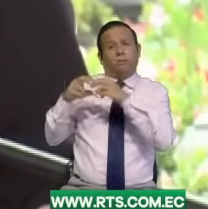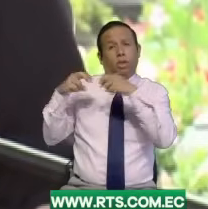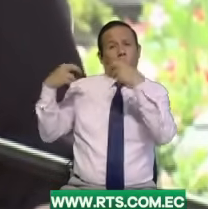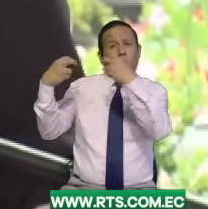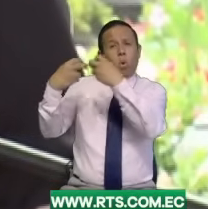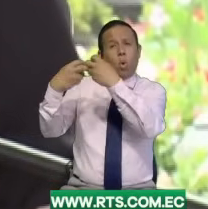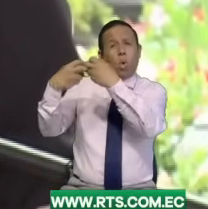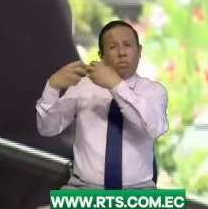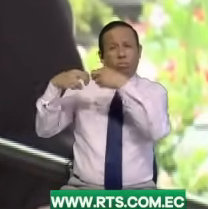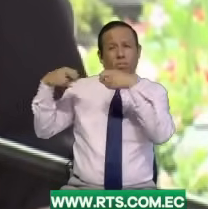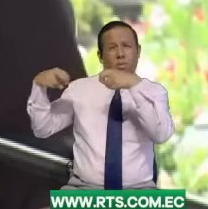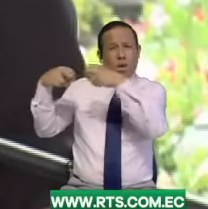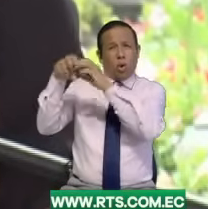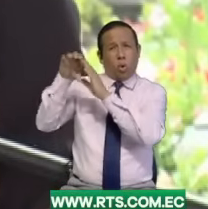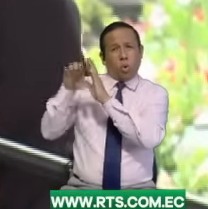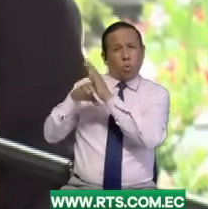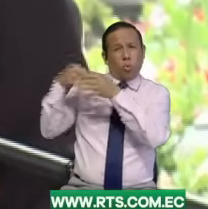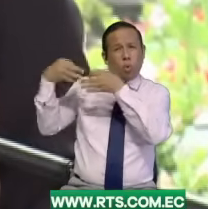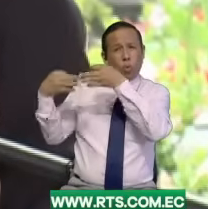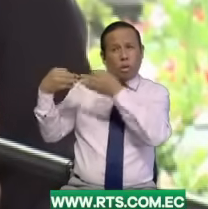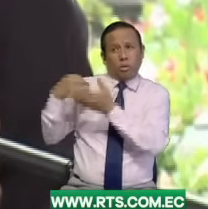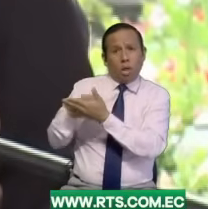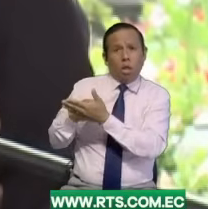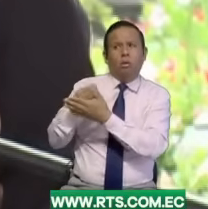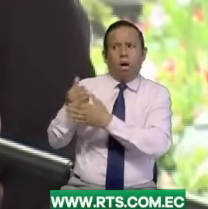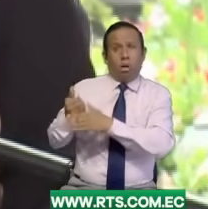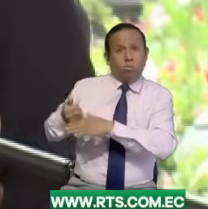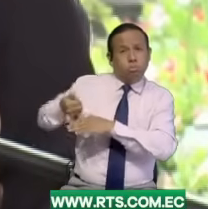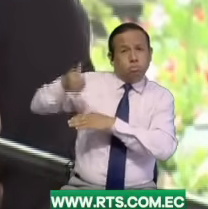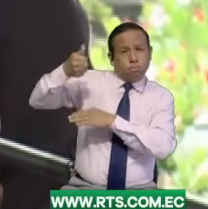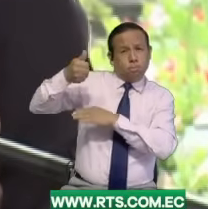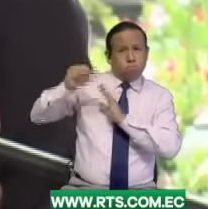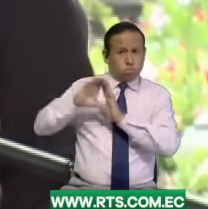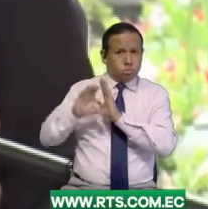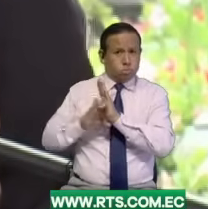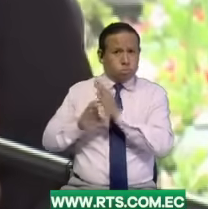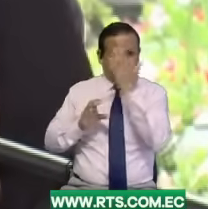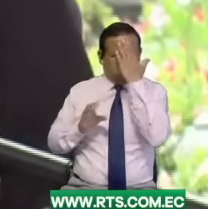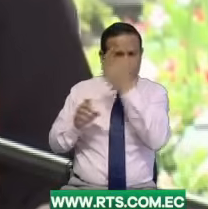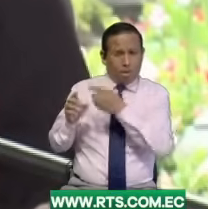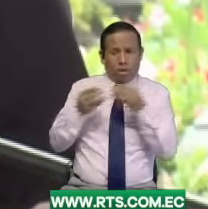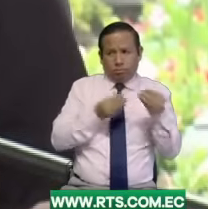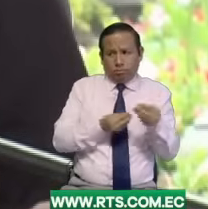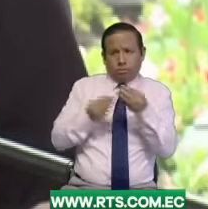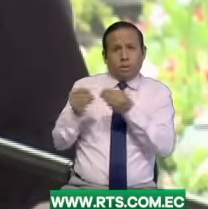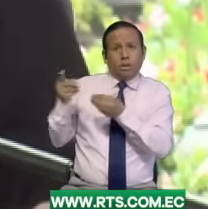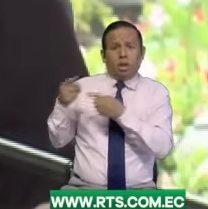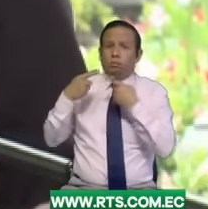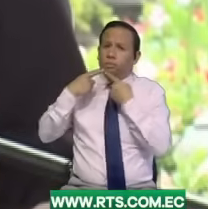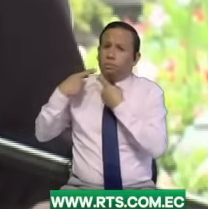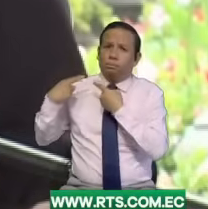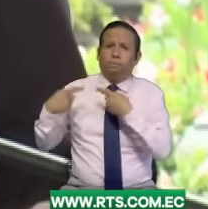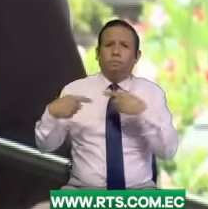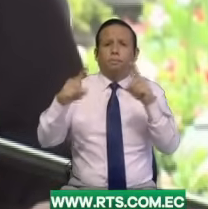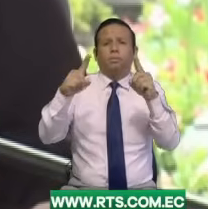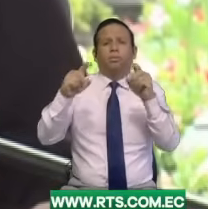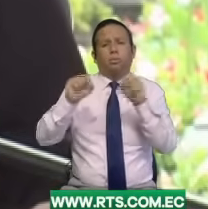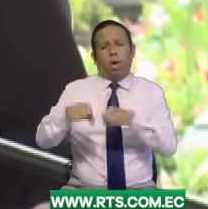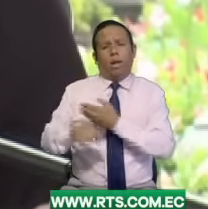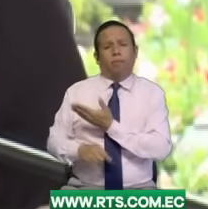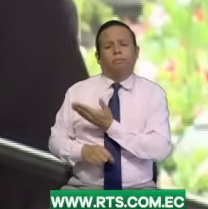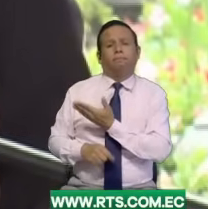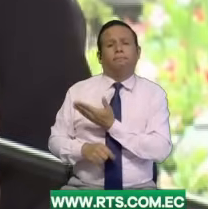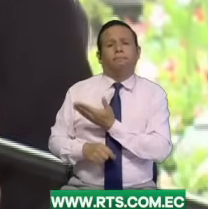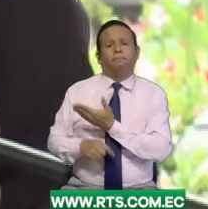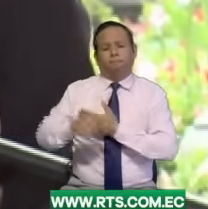como máximo órgano de interpretación de nuestra Constitución para que emita el dictamen que corresponda. Esa es